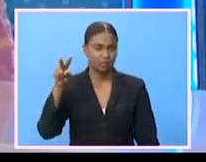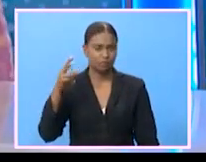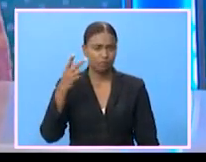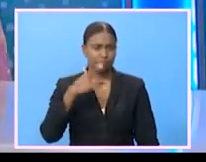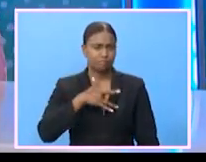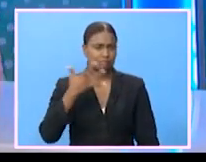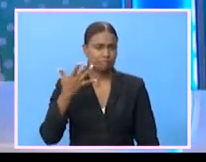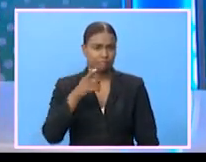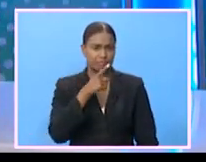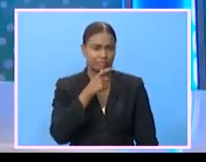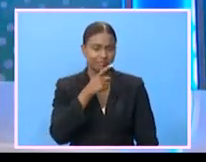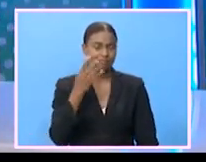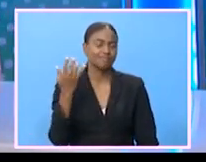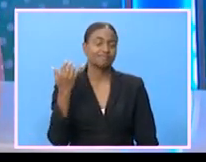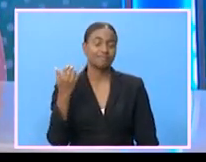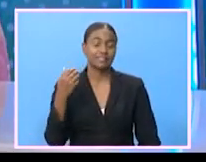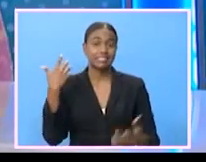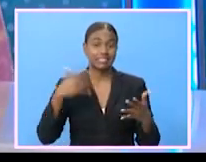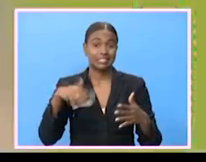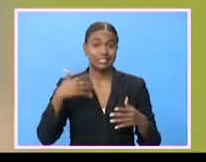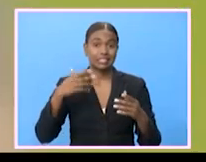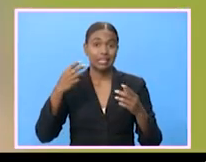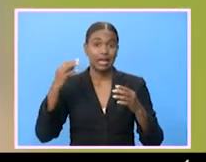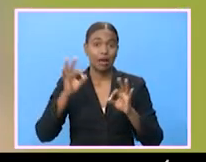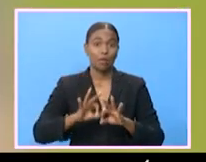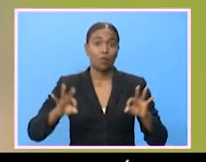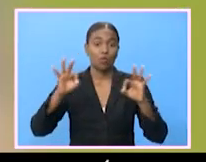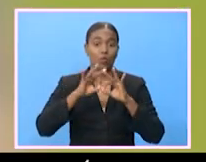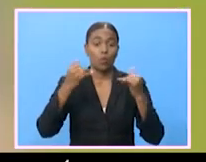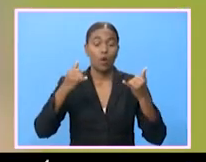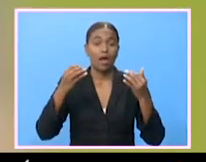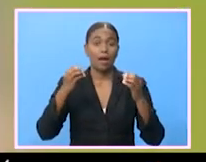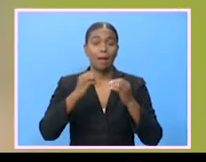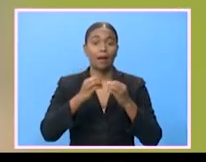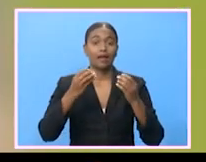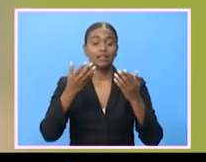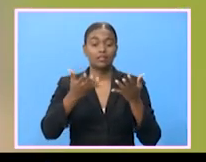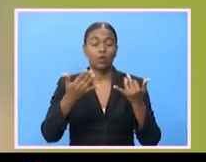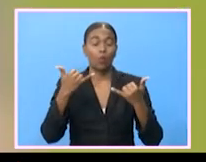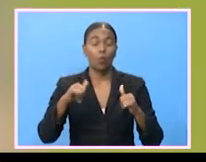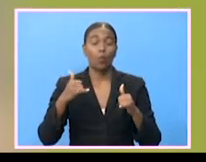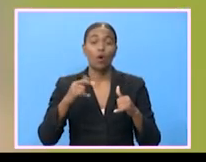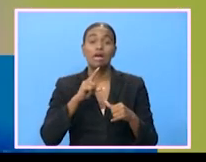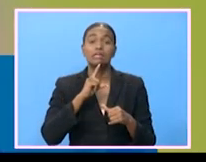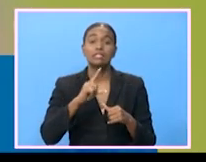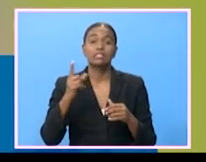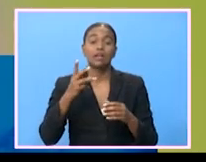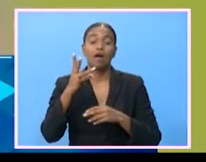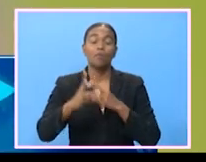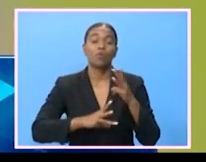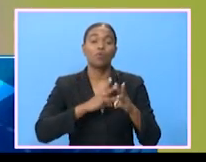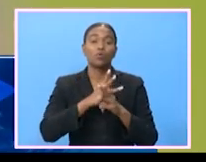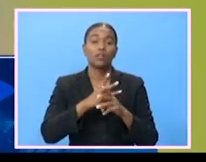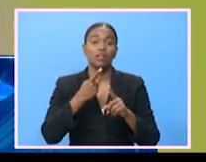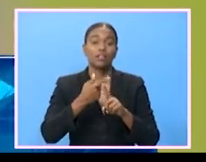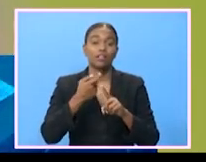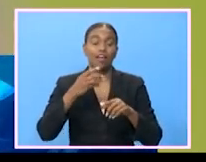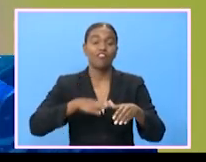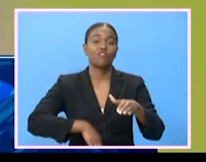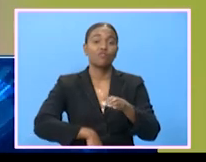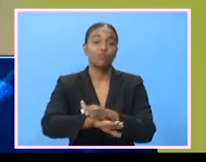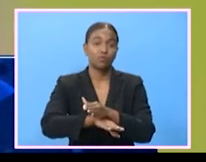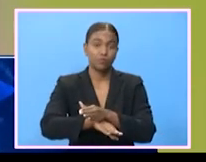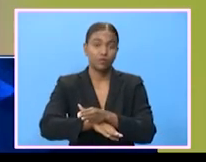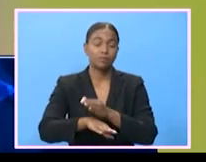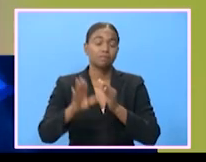historia, República Dominicana, en el evento deportivo más importante de una disciplina que es el Mundial de Fútbol. Este Mundial